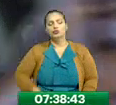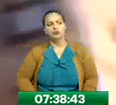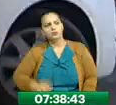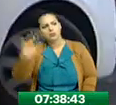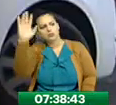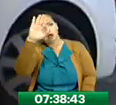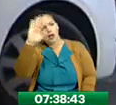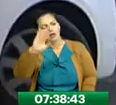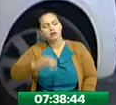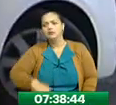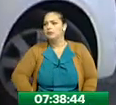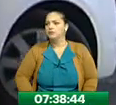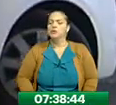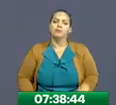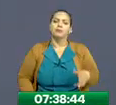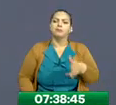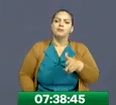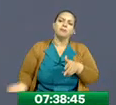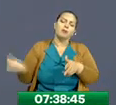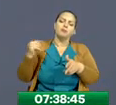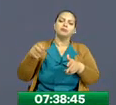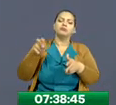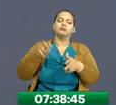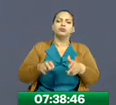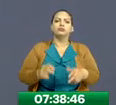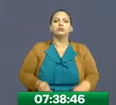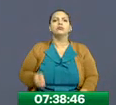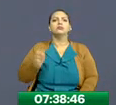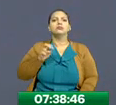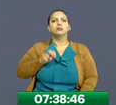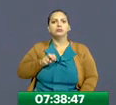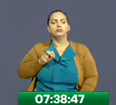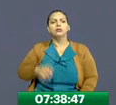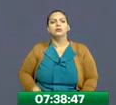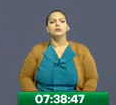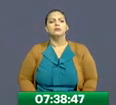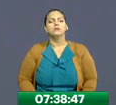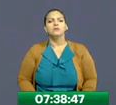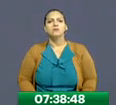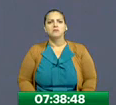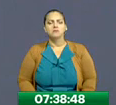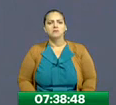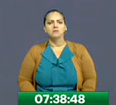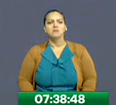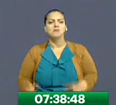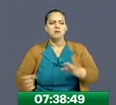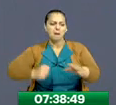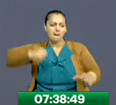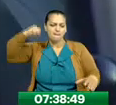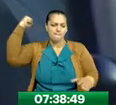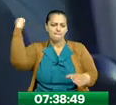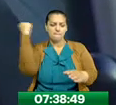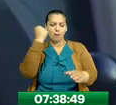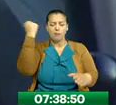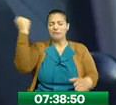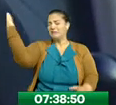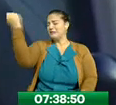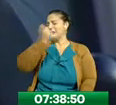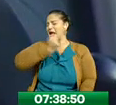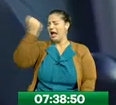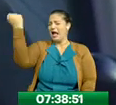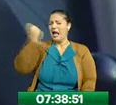supuestos pasajeros habrían atacado al conductor. Y ahí empezaron las investigaciones. Tenemos un vehículo